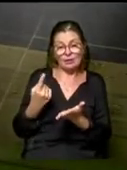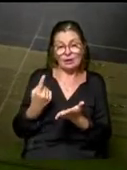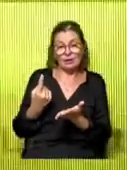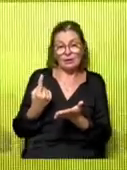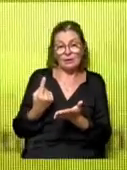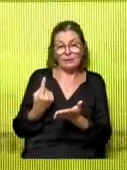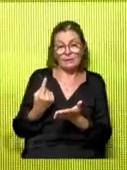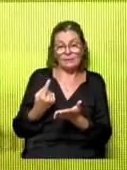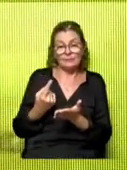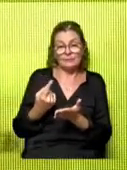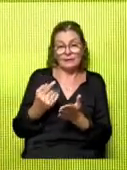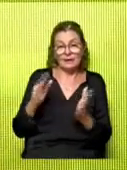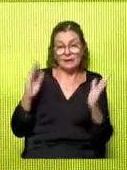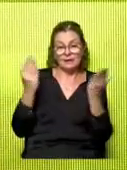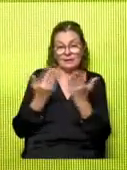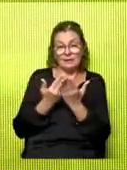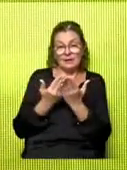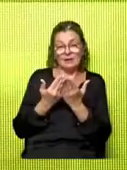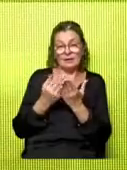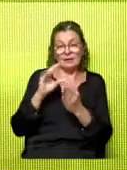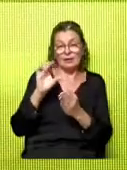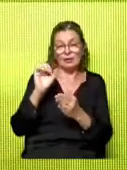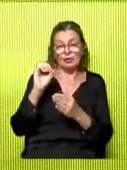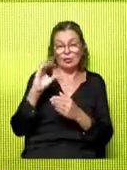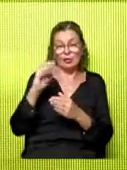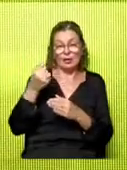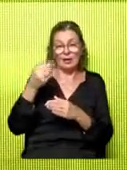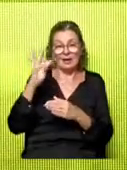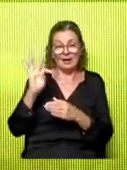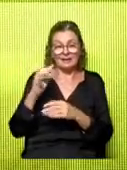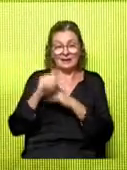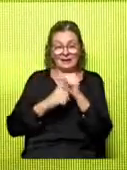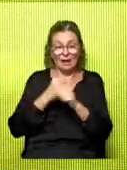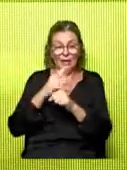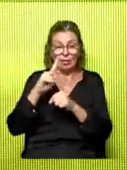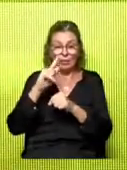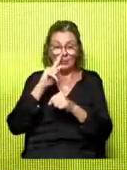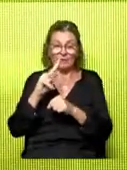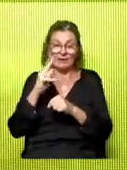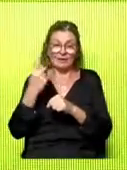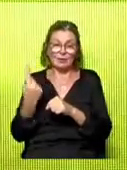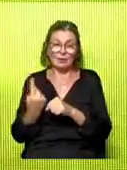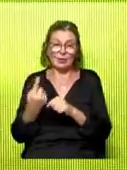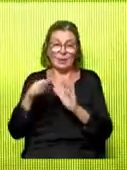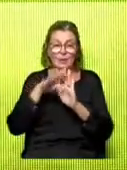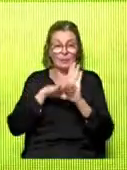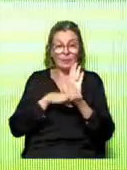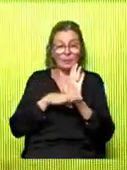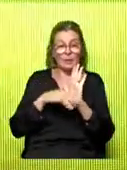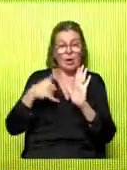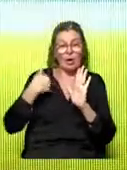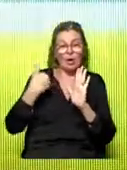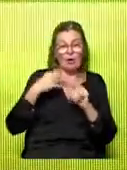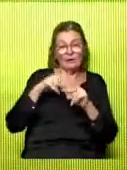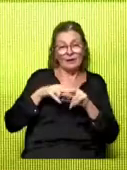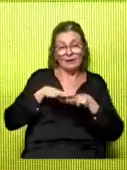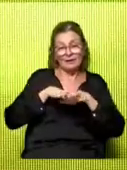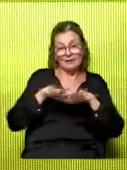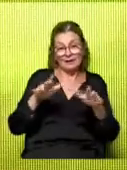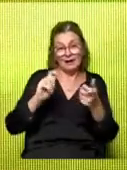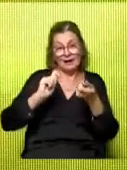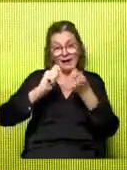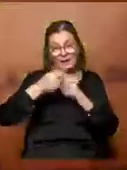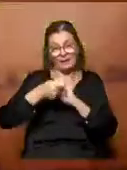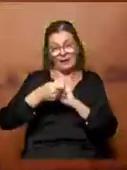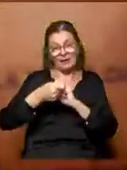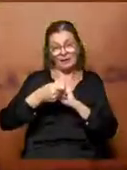fue el cierre de los OCAT en 2021, pero también podemos hablar de, por ejemplo, cómo el programa Jóvenes en Red se transforma. Cuando hablaba justamente, ¿no?, de chiquilines